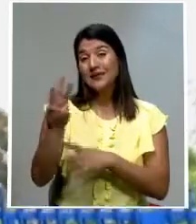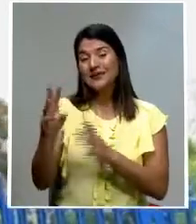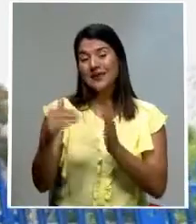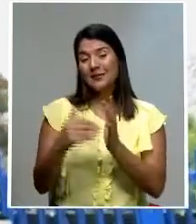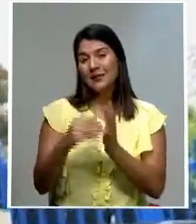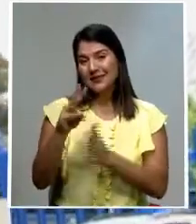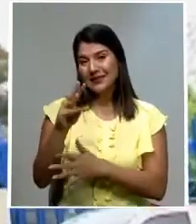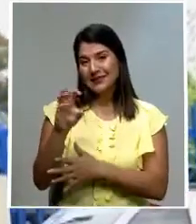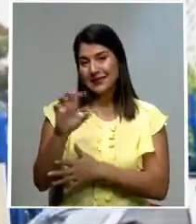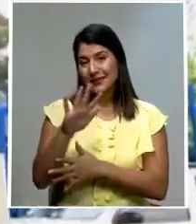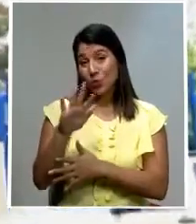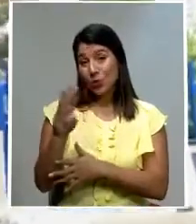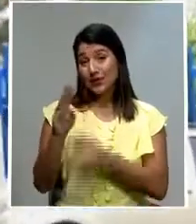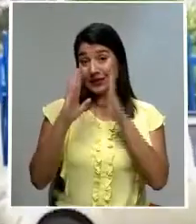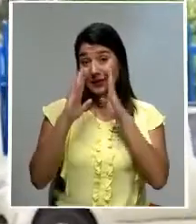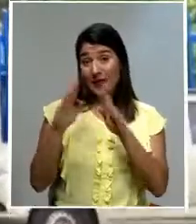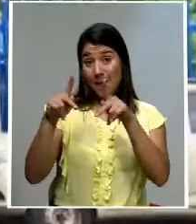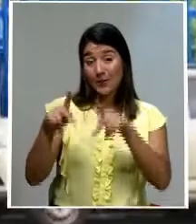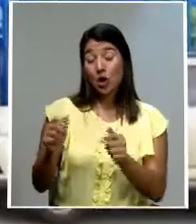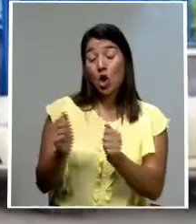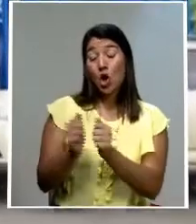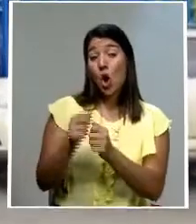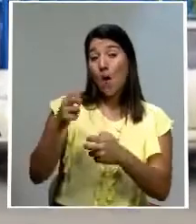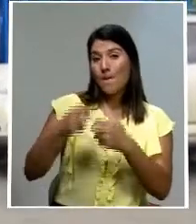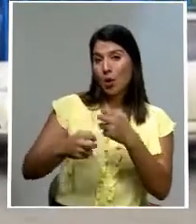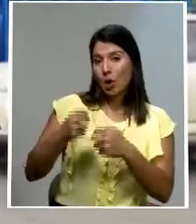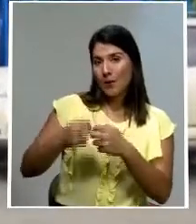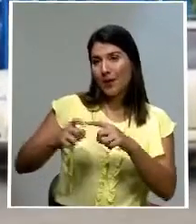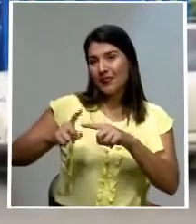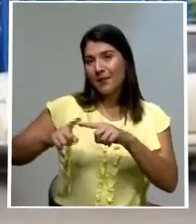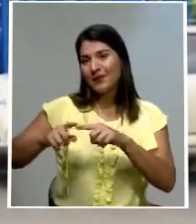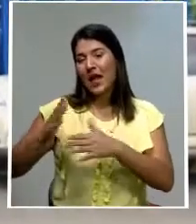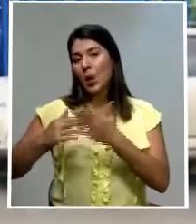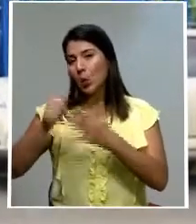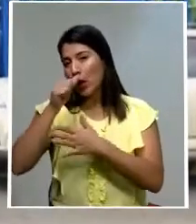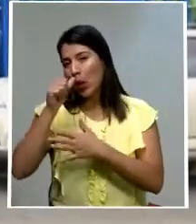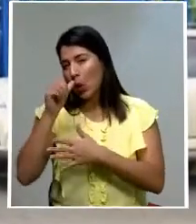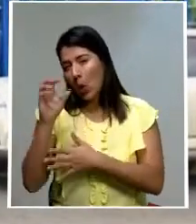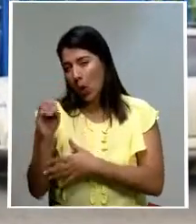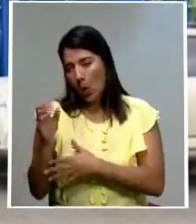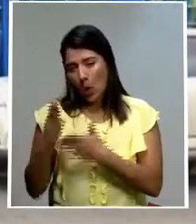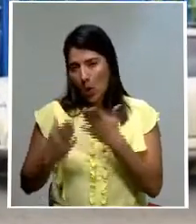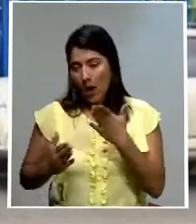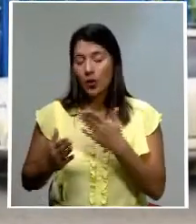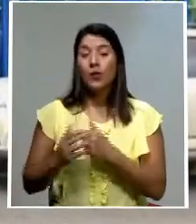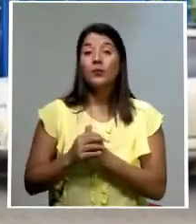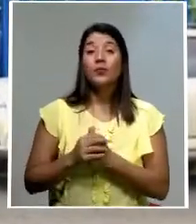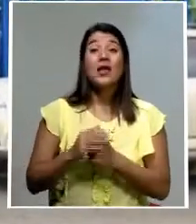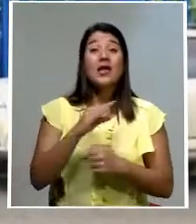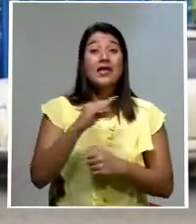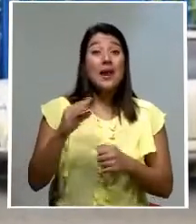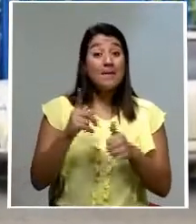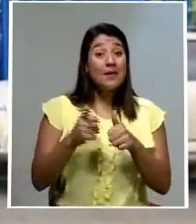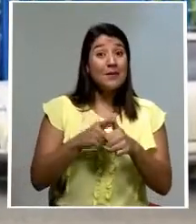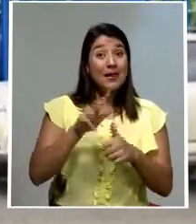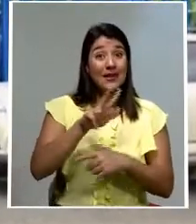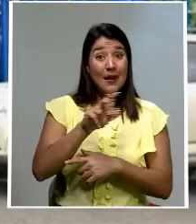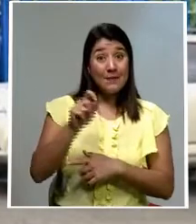26.656 atenciones a personas con problemas de dependencia y sus familias, y durante el primer trimestre de este año se ha